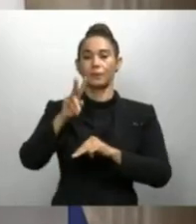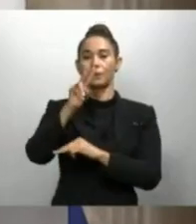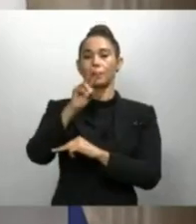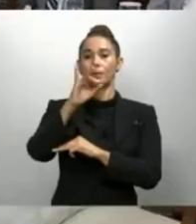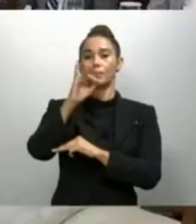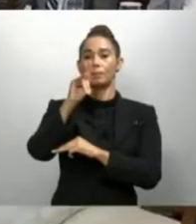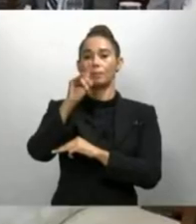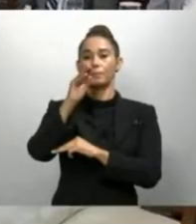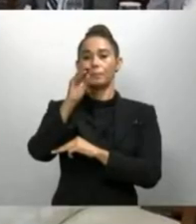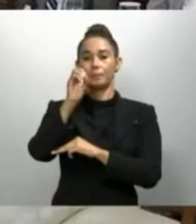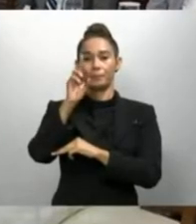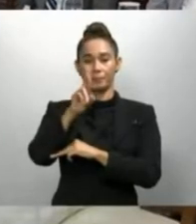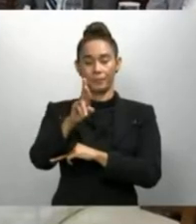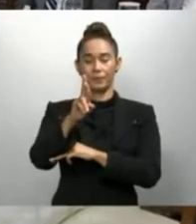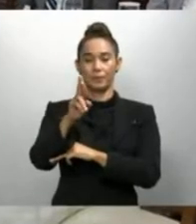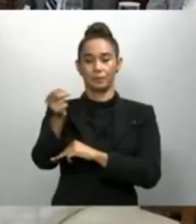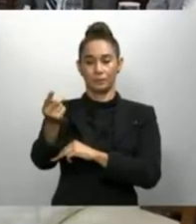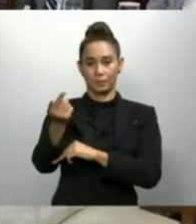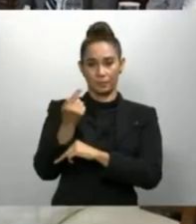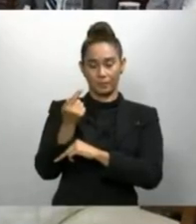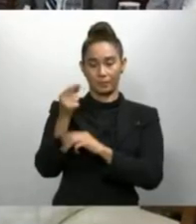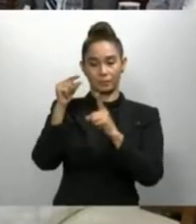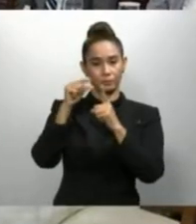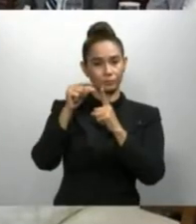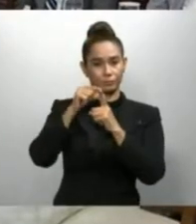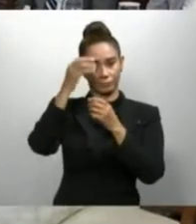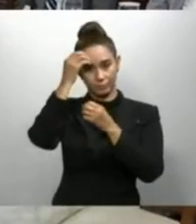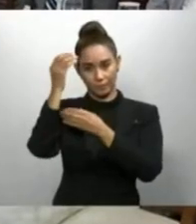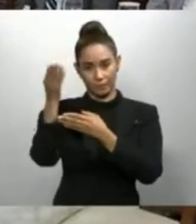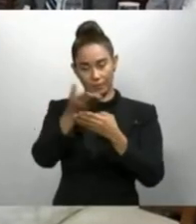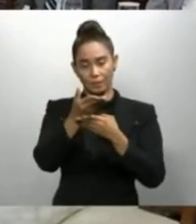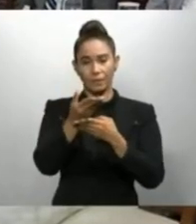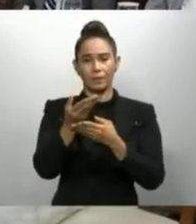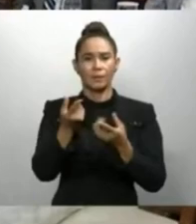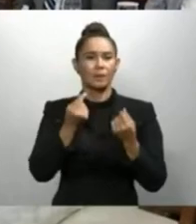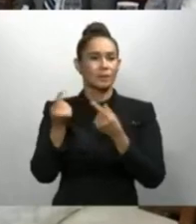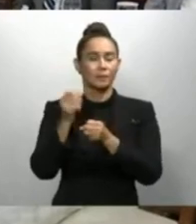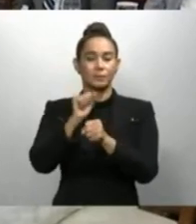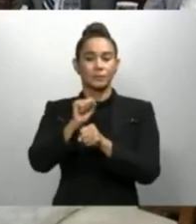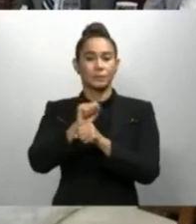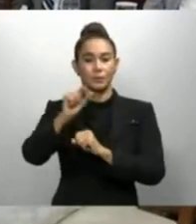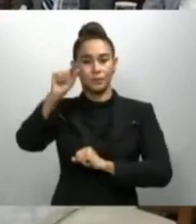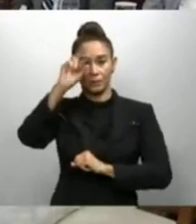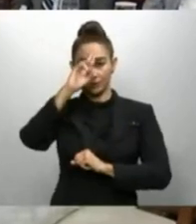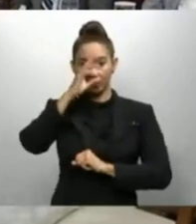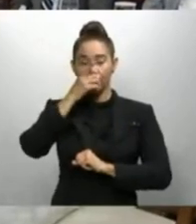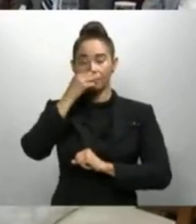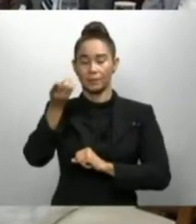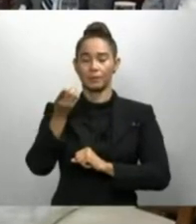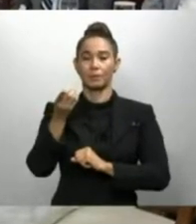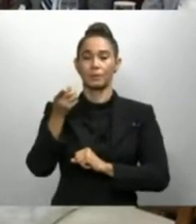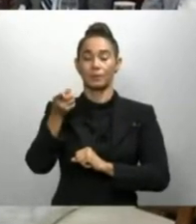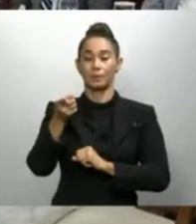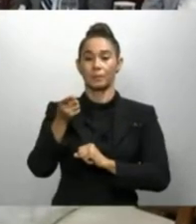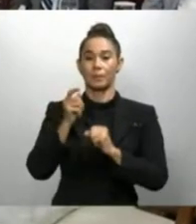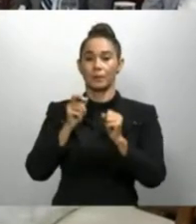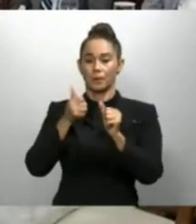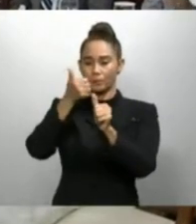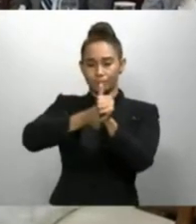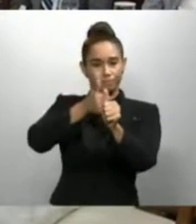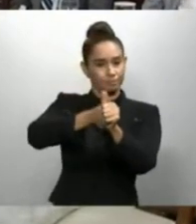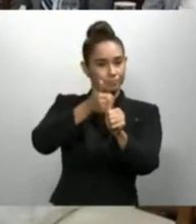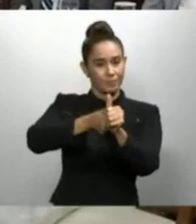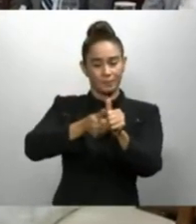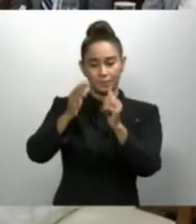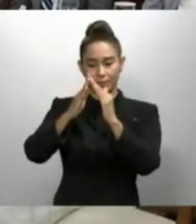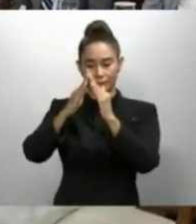Ito Bisonó, para ponernos en contexto de los trabajos que está haciendo el gobierno de la República Dominicana para, como bien adelantamos, perseguir y